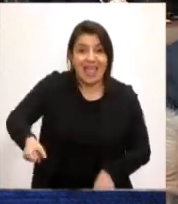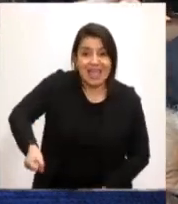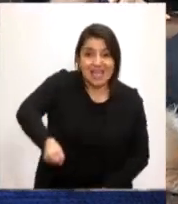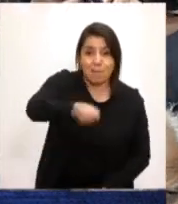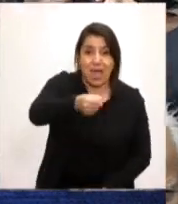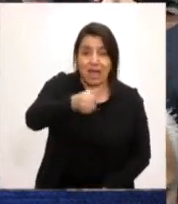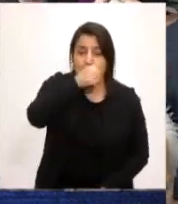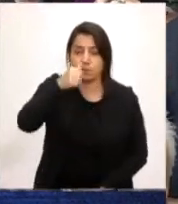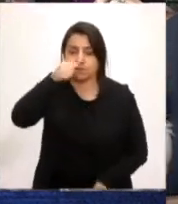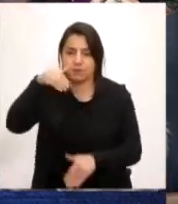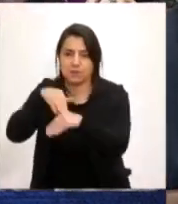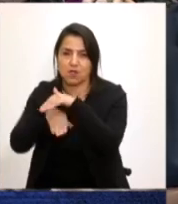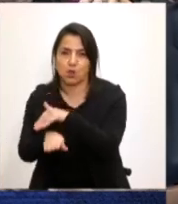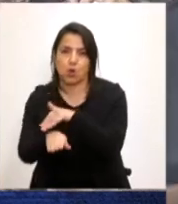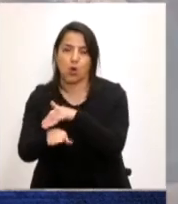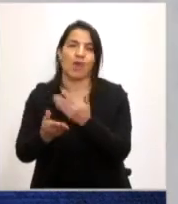con sus equipajes para evitar la comisión de delito.